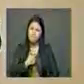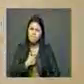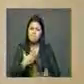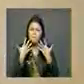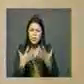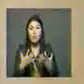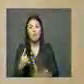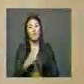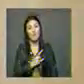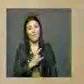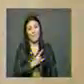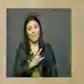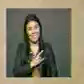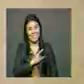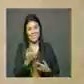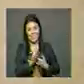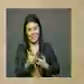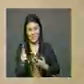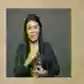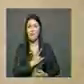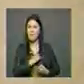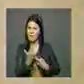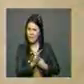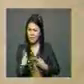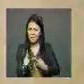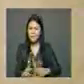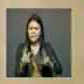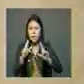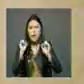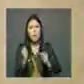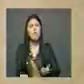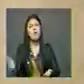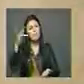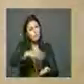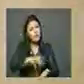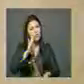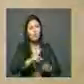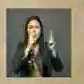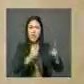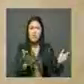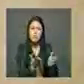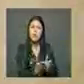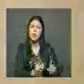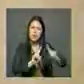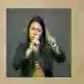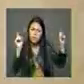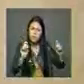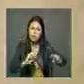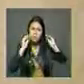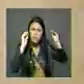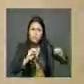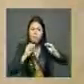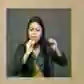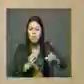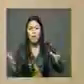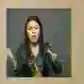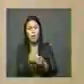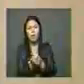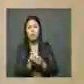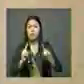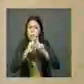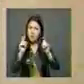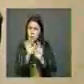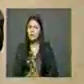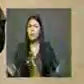universidad libre y contarle a nuestros estudiantes que se educan en la inclusión de acuerdo a nuestros principios filosóficos